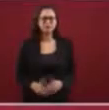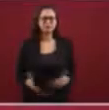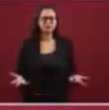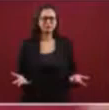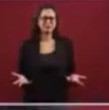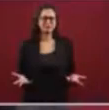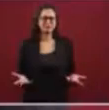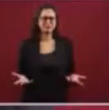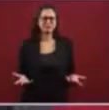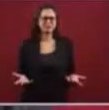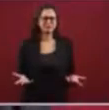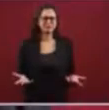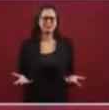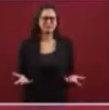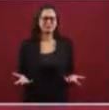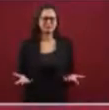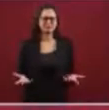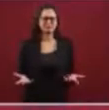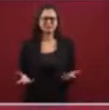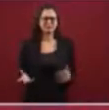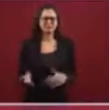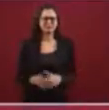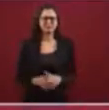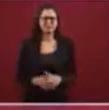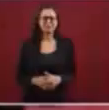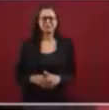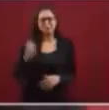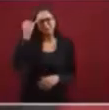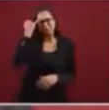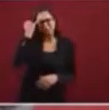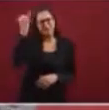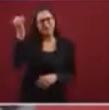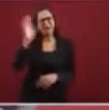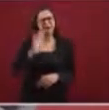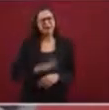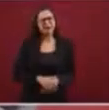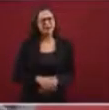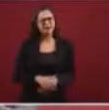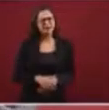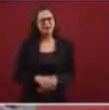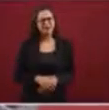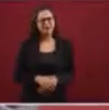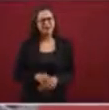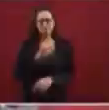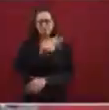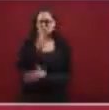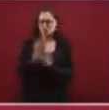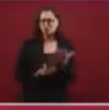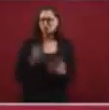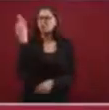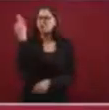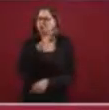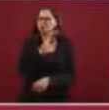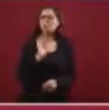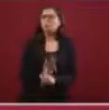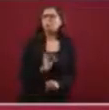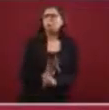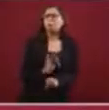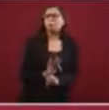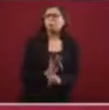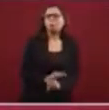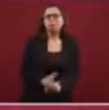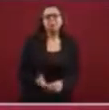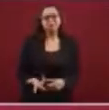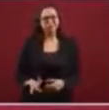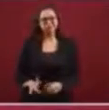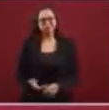Imagínense que estén defendiendo facturas falsas.